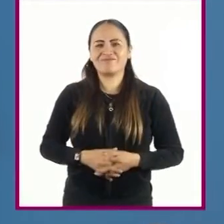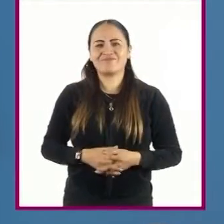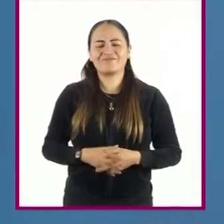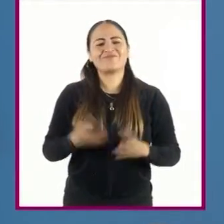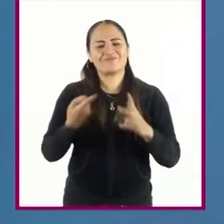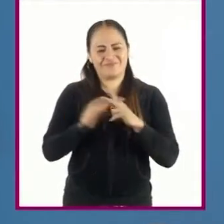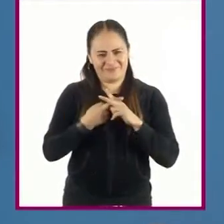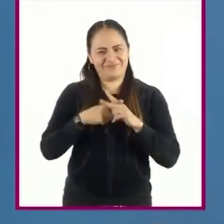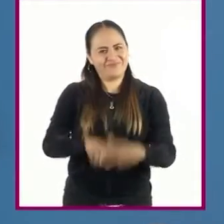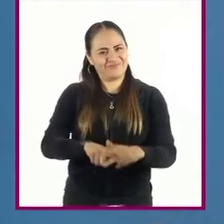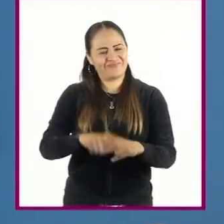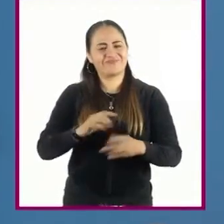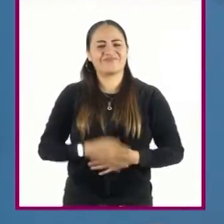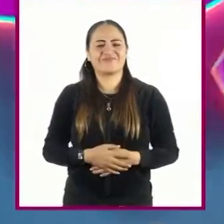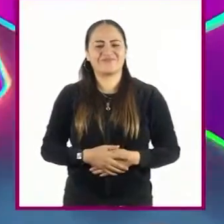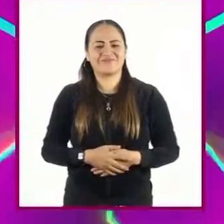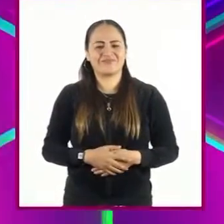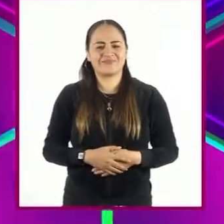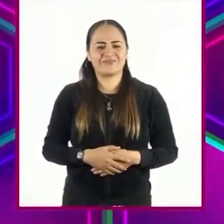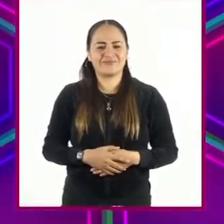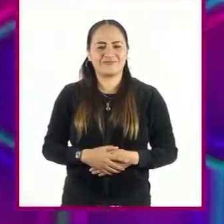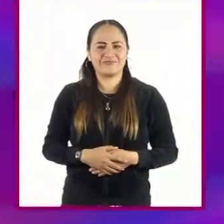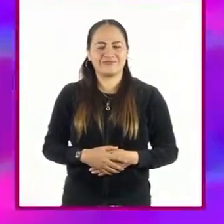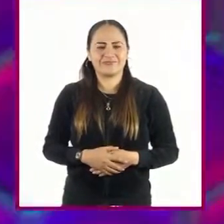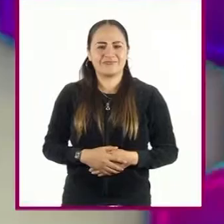Ahora sí, comenzamos.